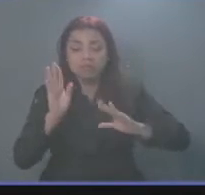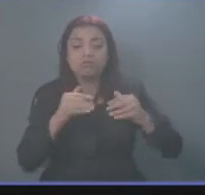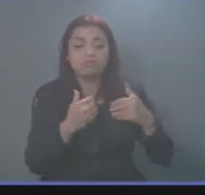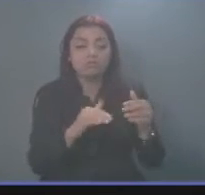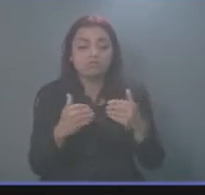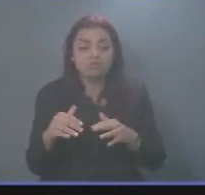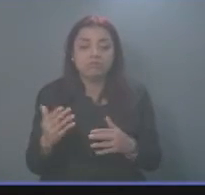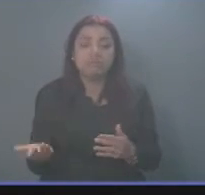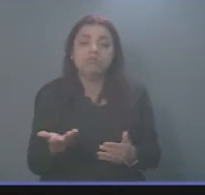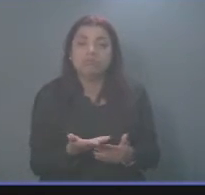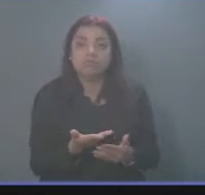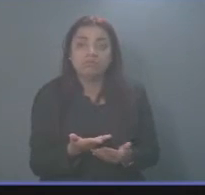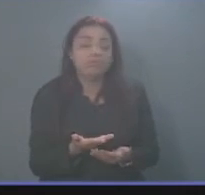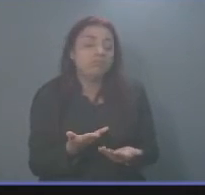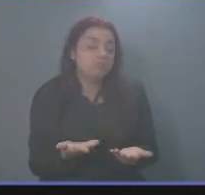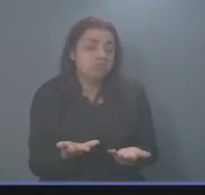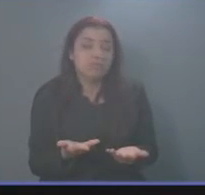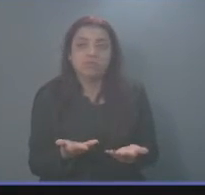diferentes entes